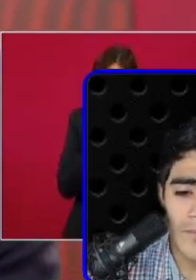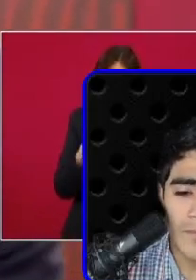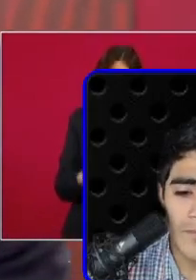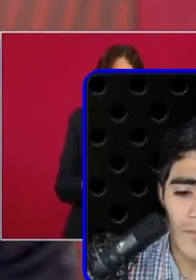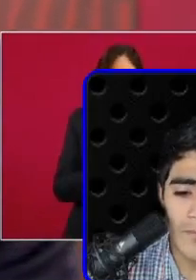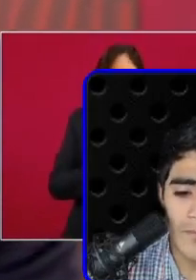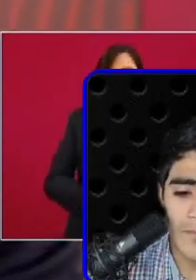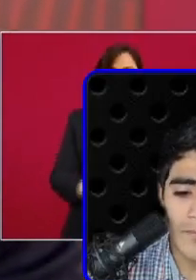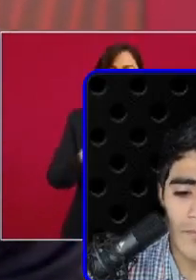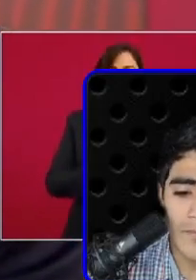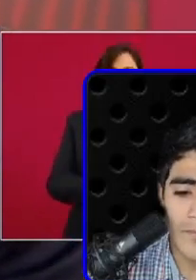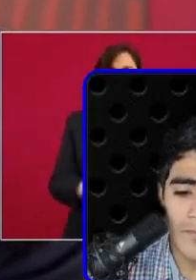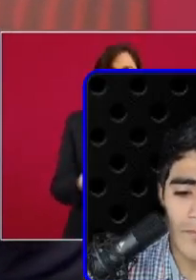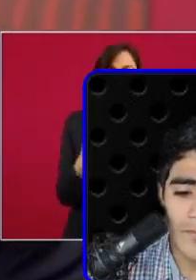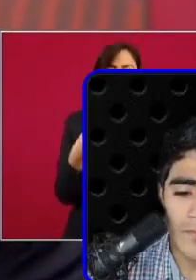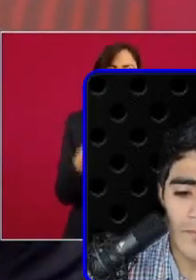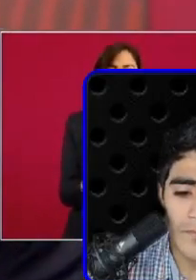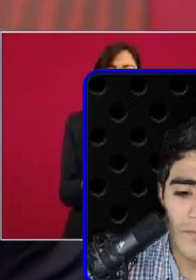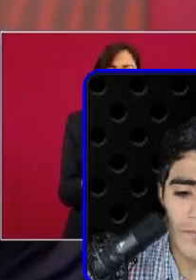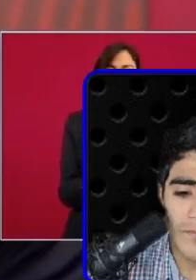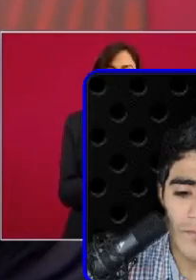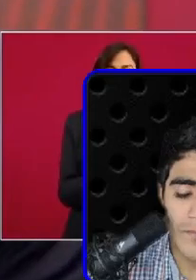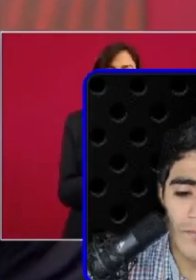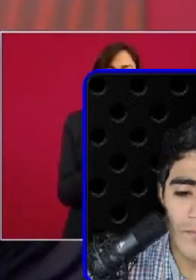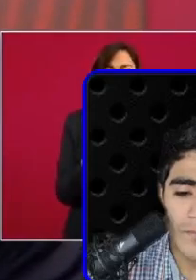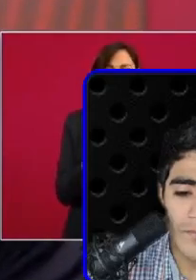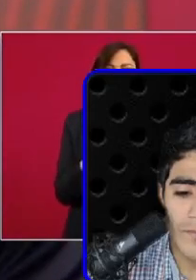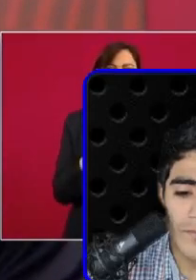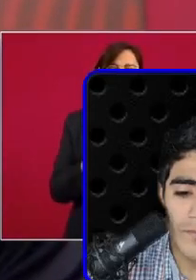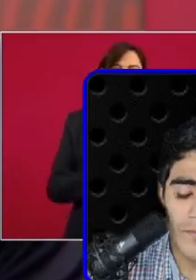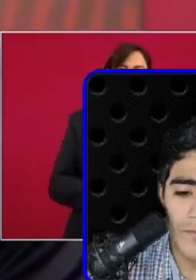que lo estaba haciendo